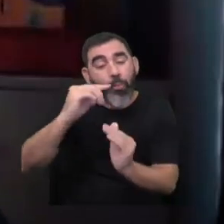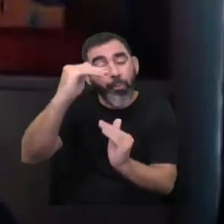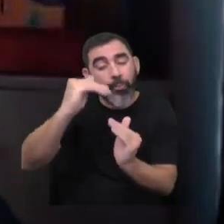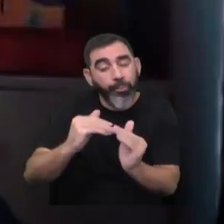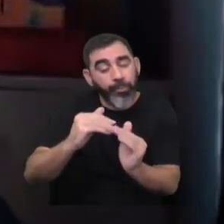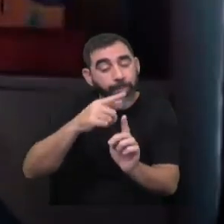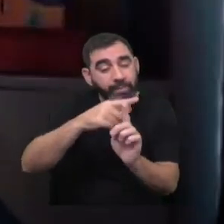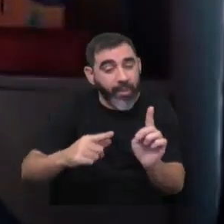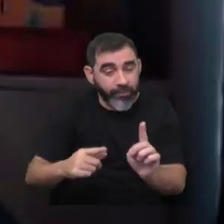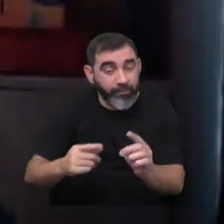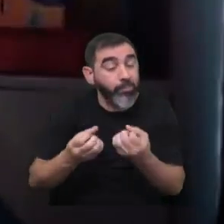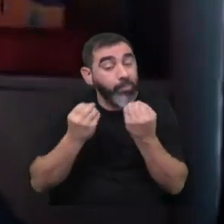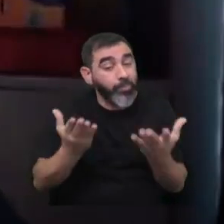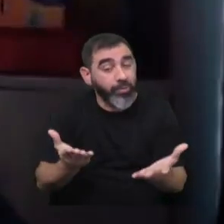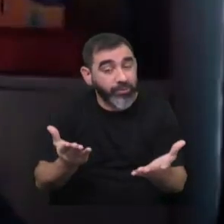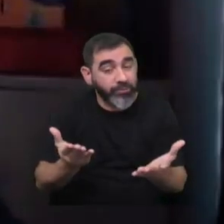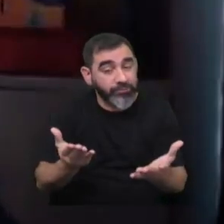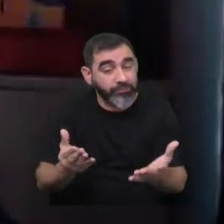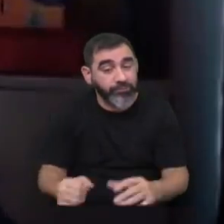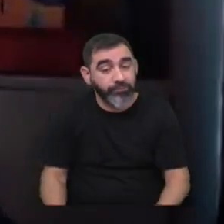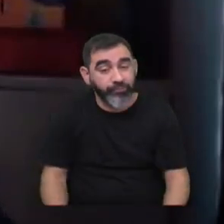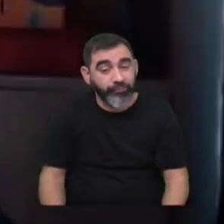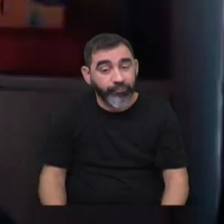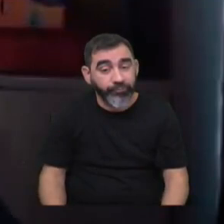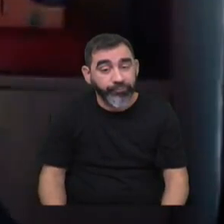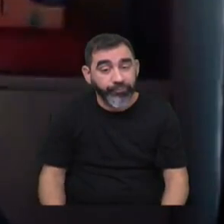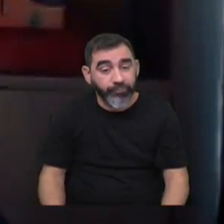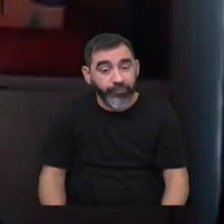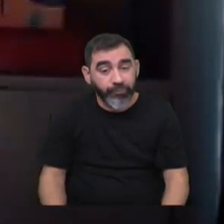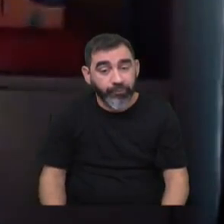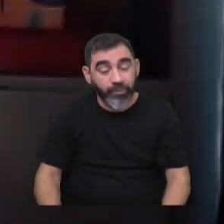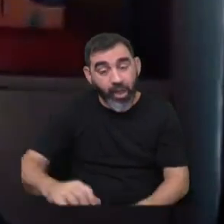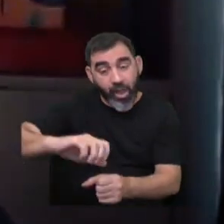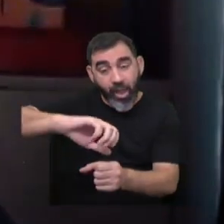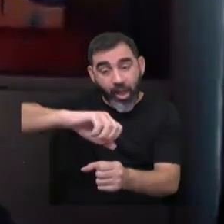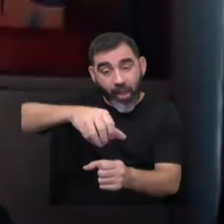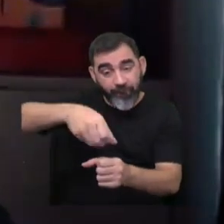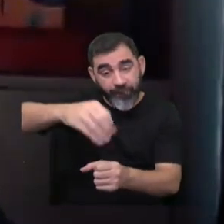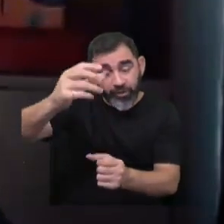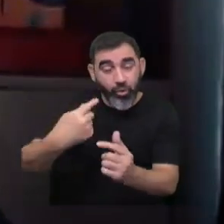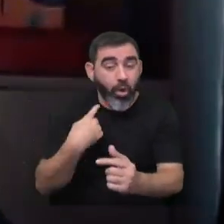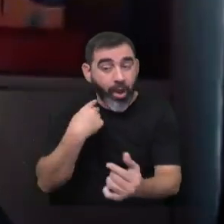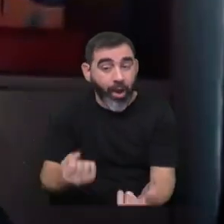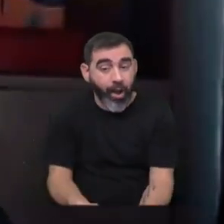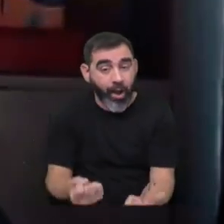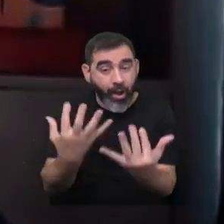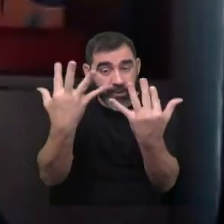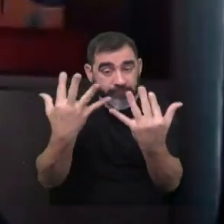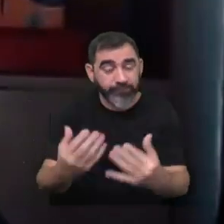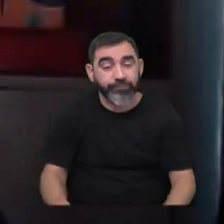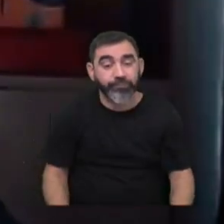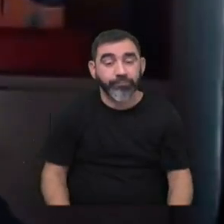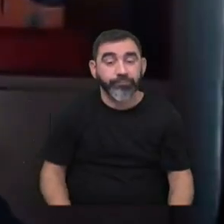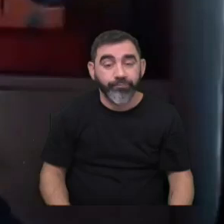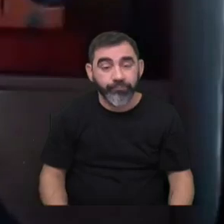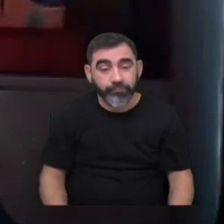esta. Porque cuando abrimos la botella y el gas escapa, y acá tenemos la presión